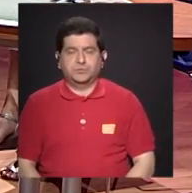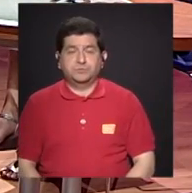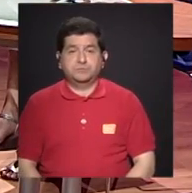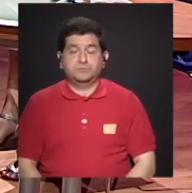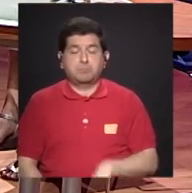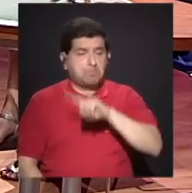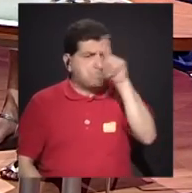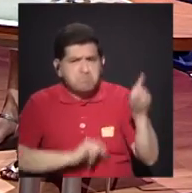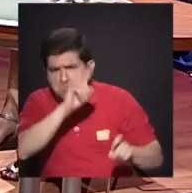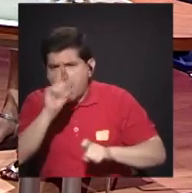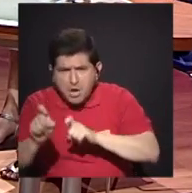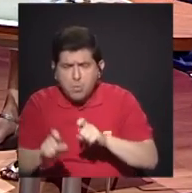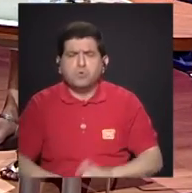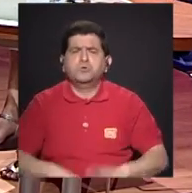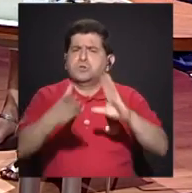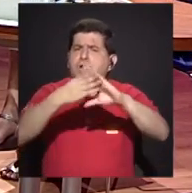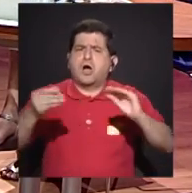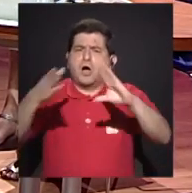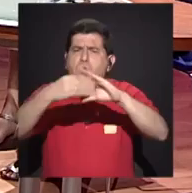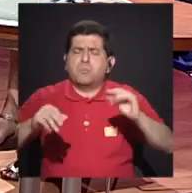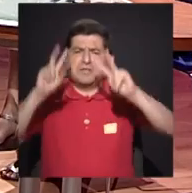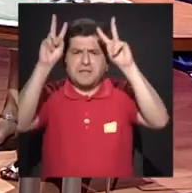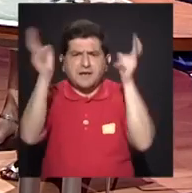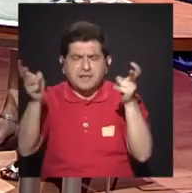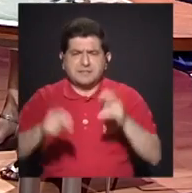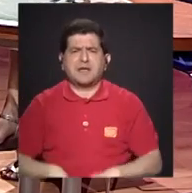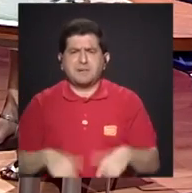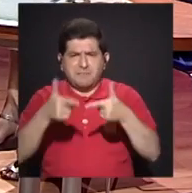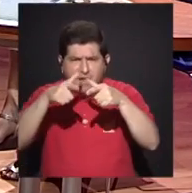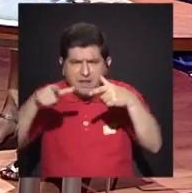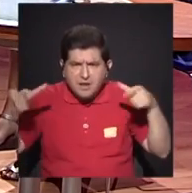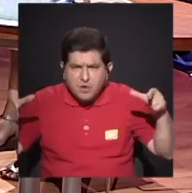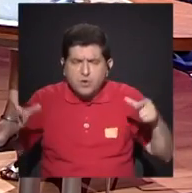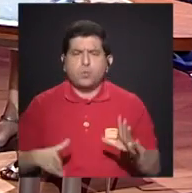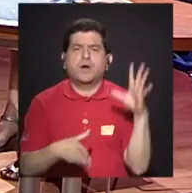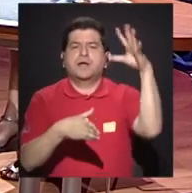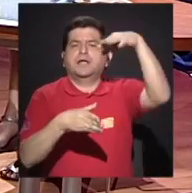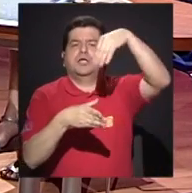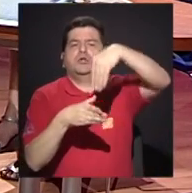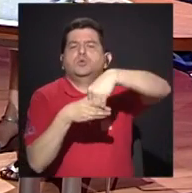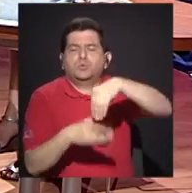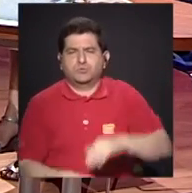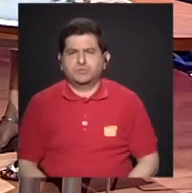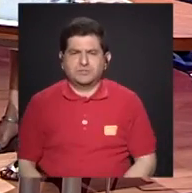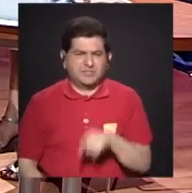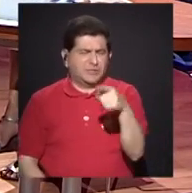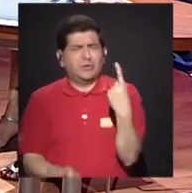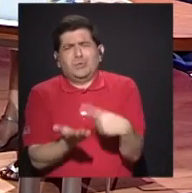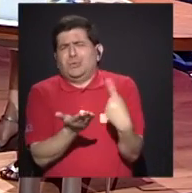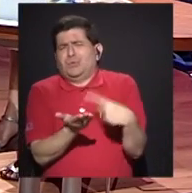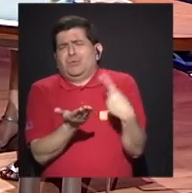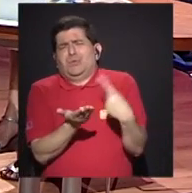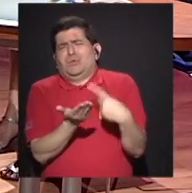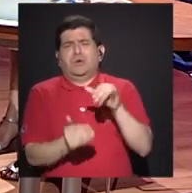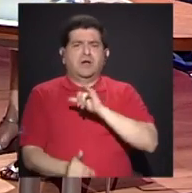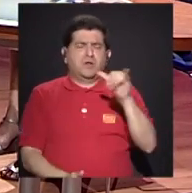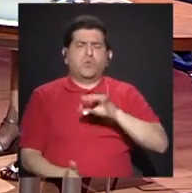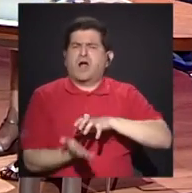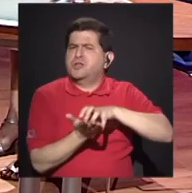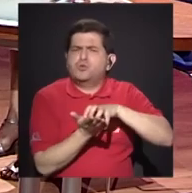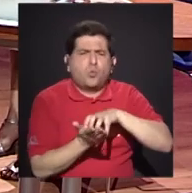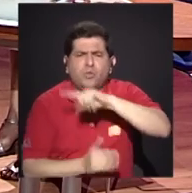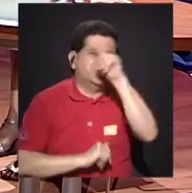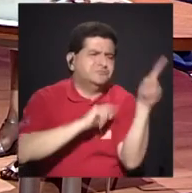hacernos preguntas y comentarios. Este tema del lenguaje inclusivo crea mucha polémica y también muchas dudas